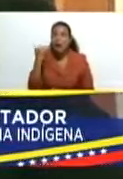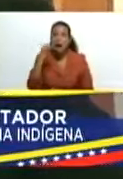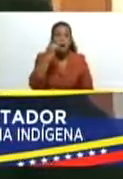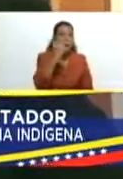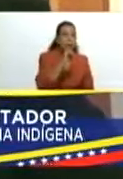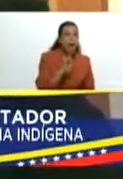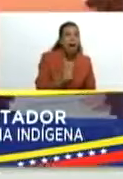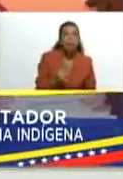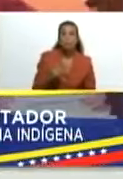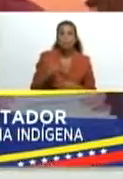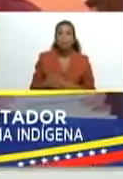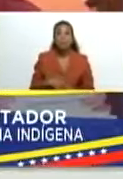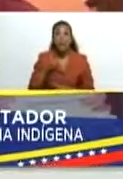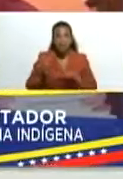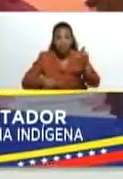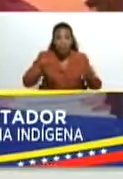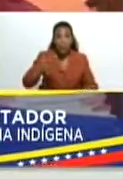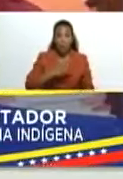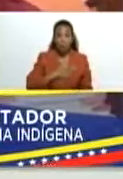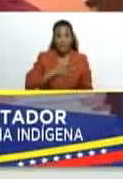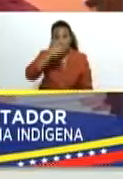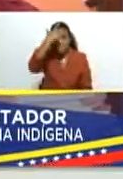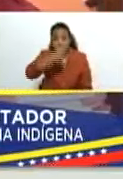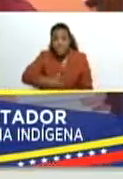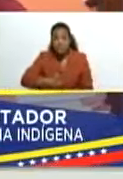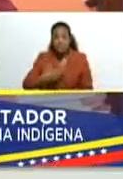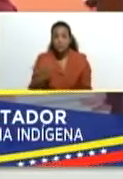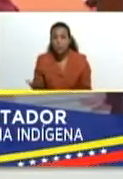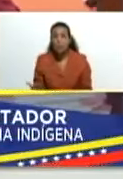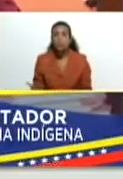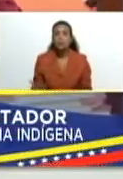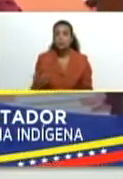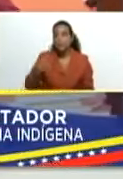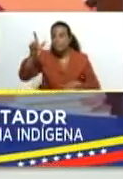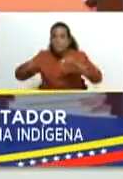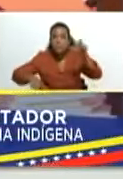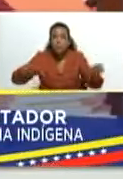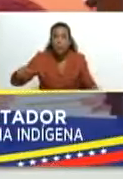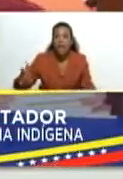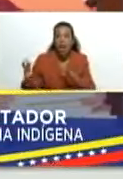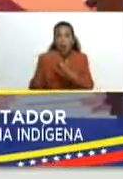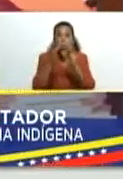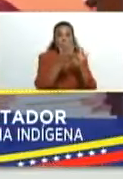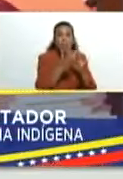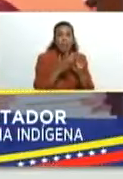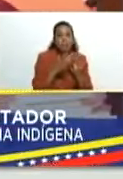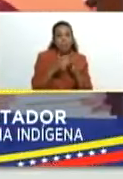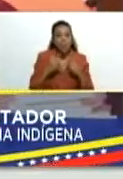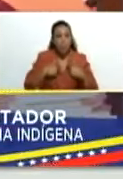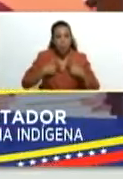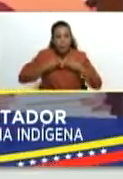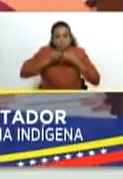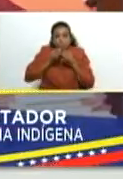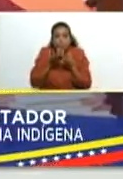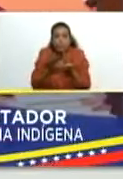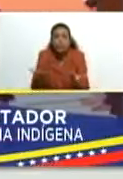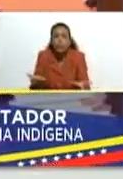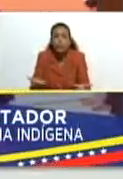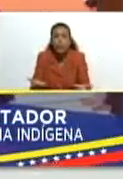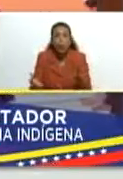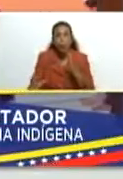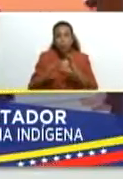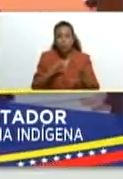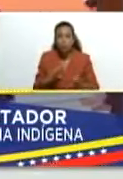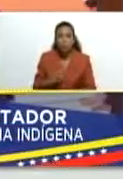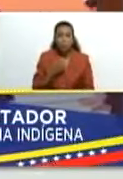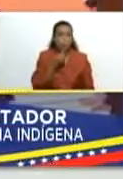haber. Cada uno de nosotros y de nosotras tenemos que convertirnos en grandes